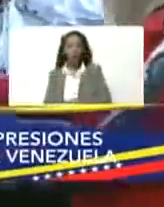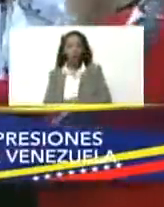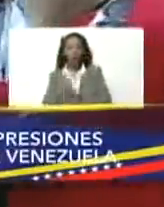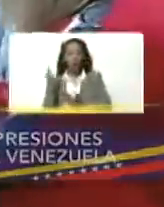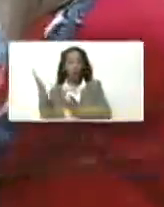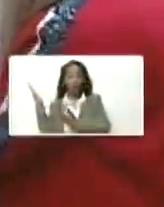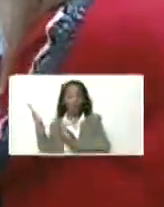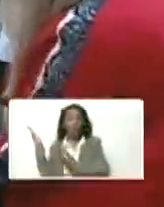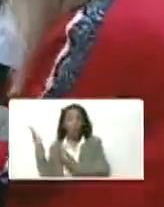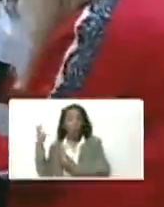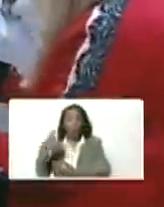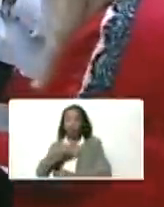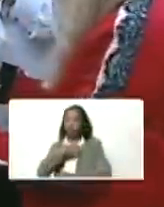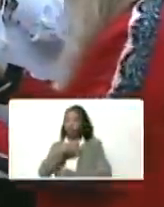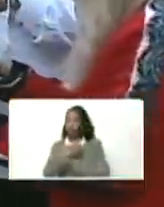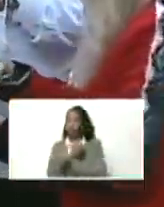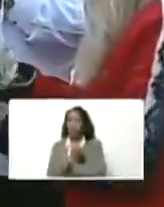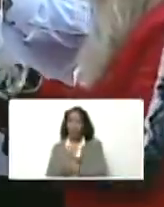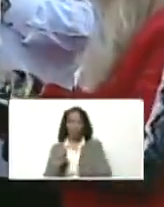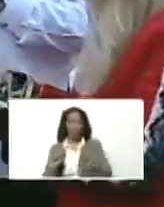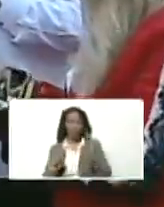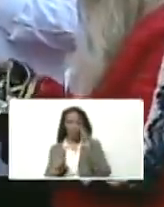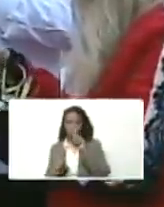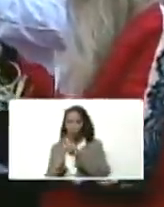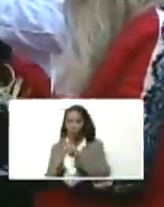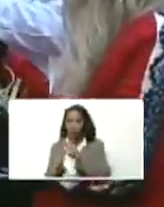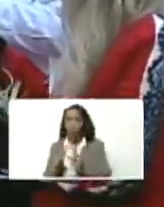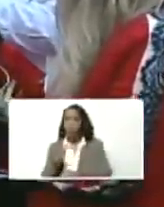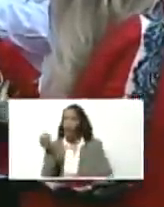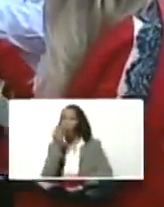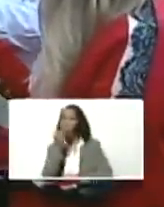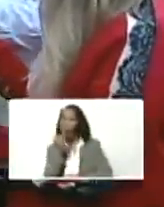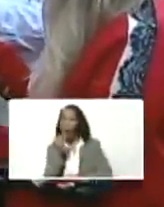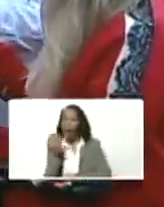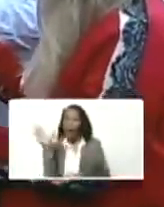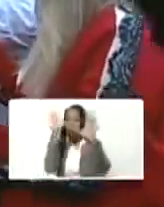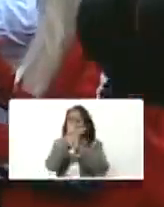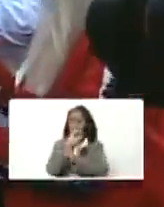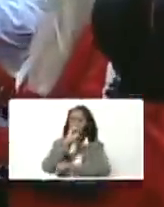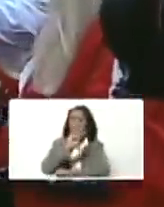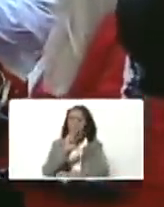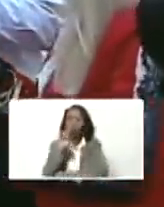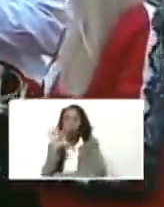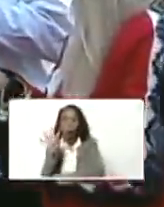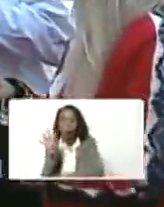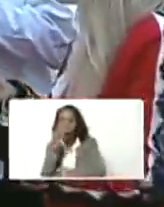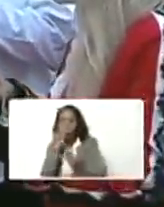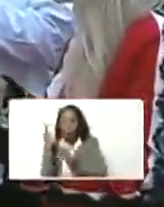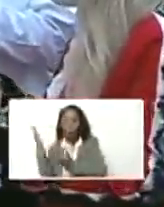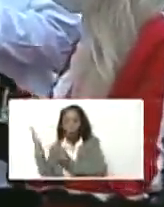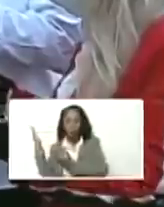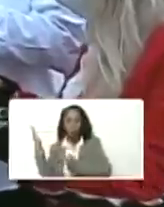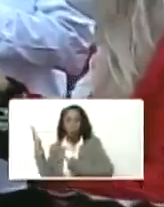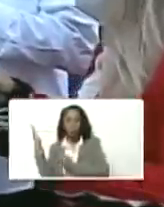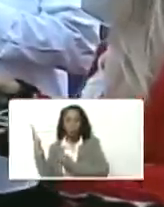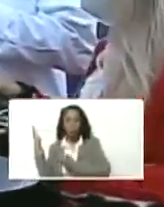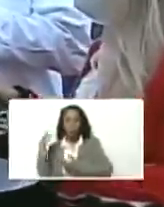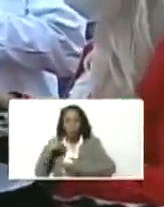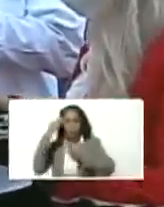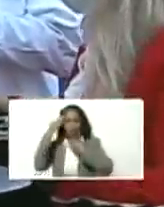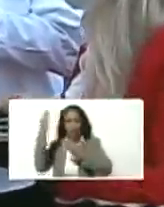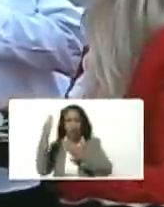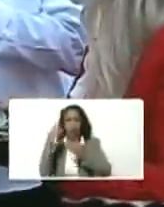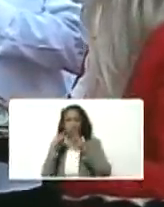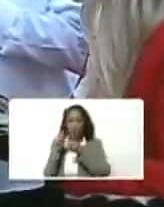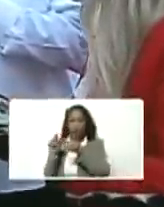¿Verdad? No puede ser. Bueno, para la cena del 24, ¿verdad? María Fernanda, mi saludo. Mira,